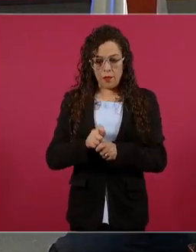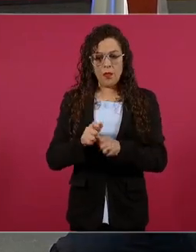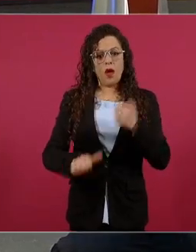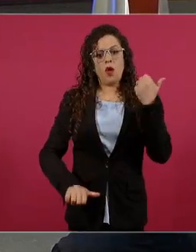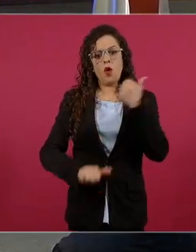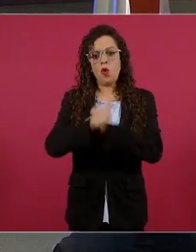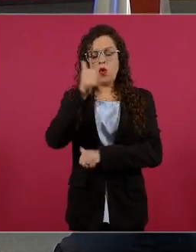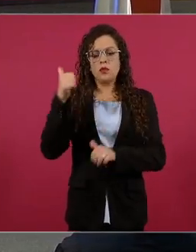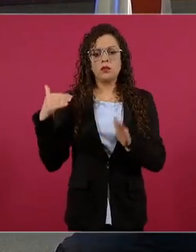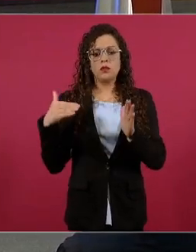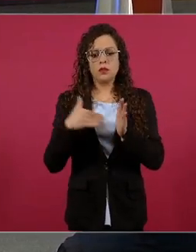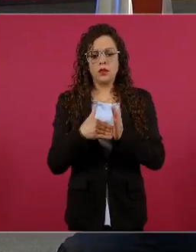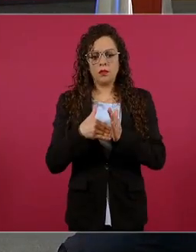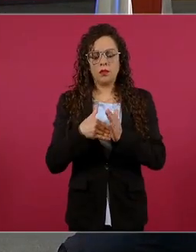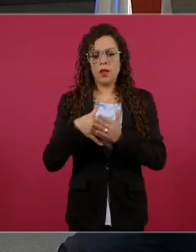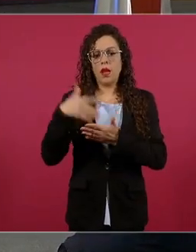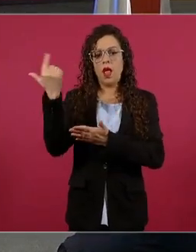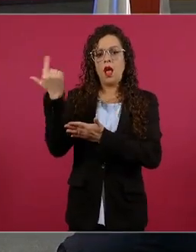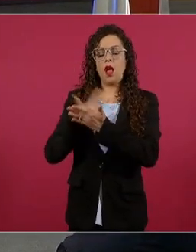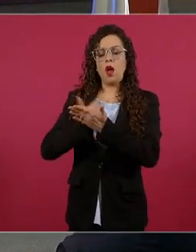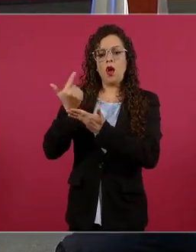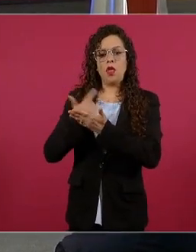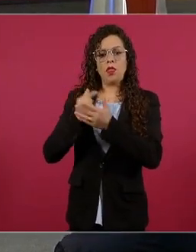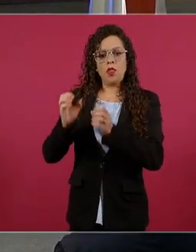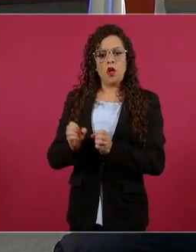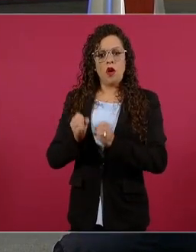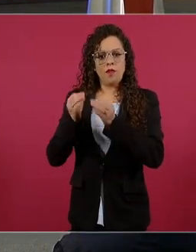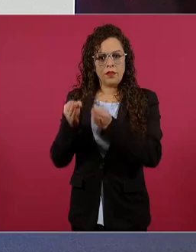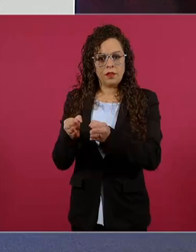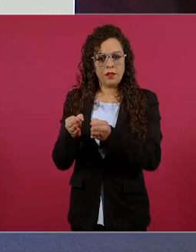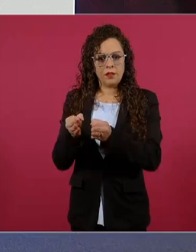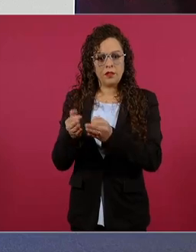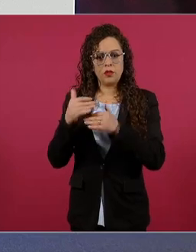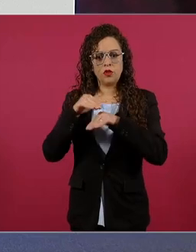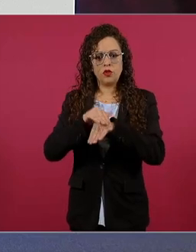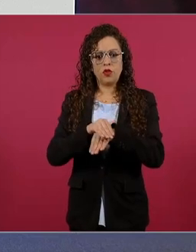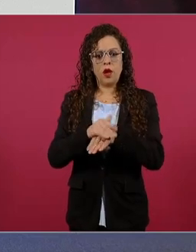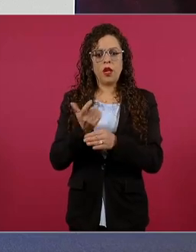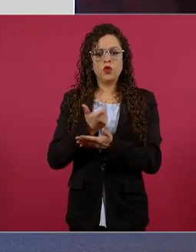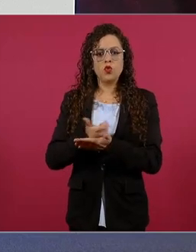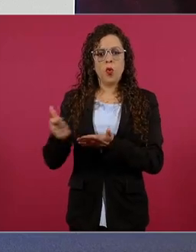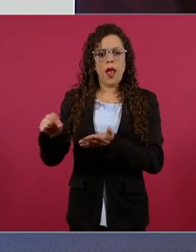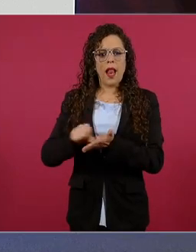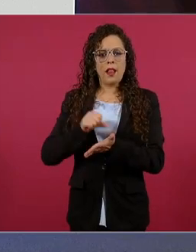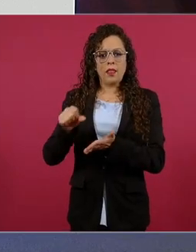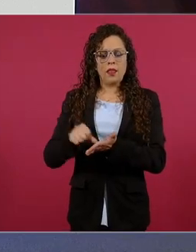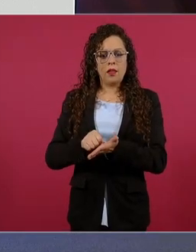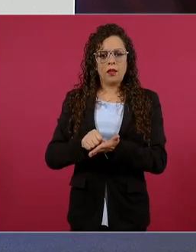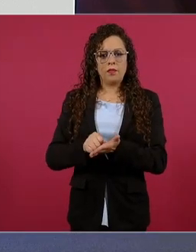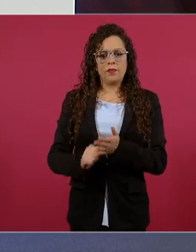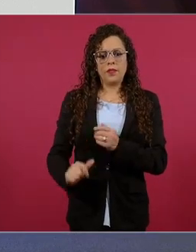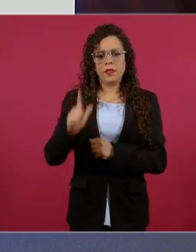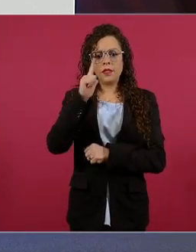Un despacho contable legal y de manejo de nóminas,